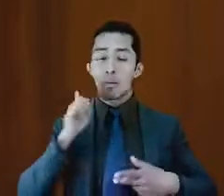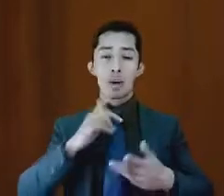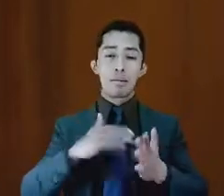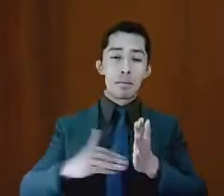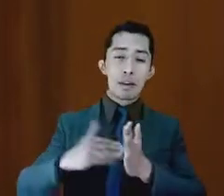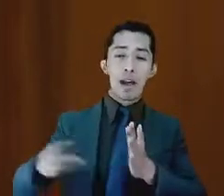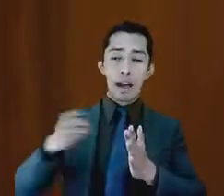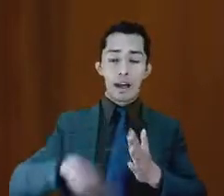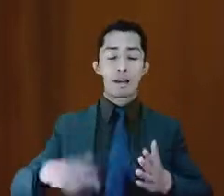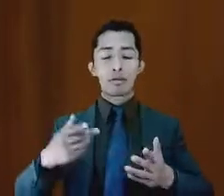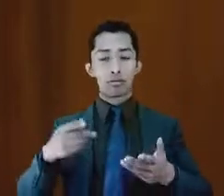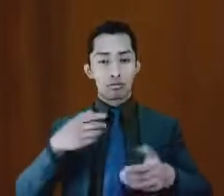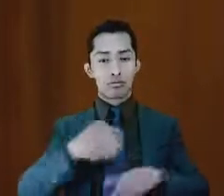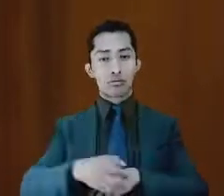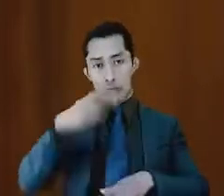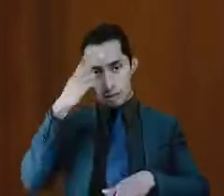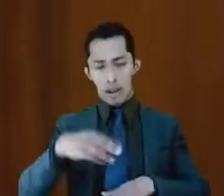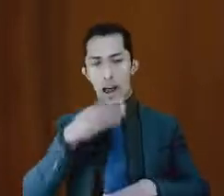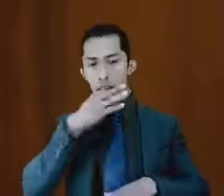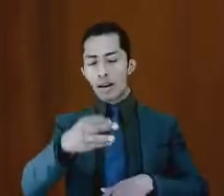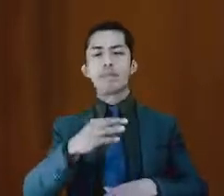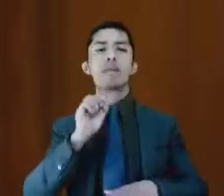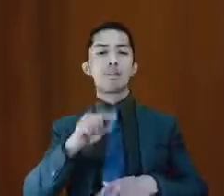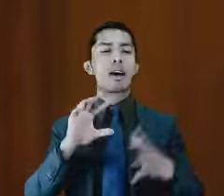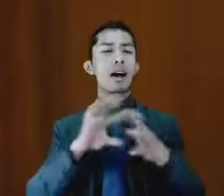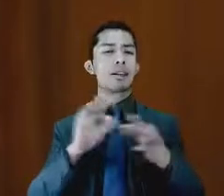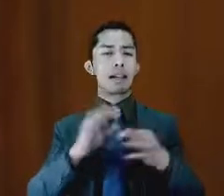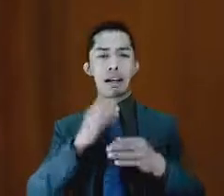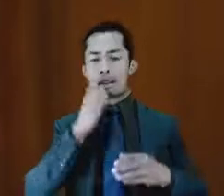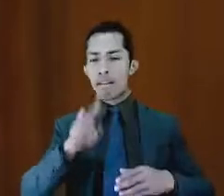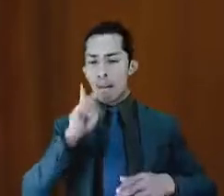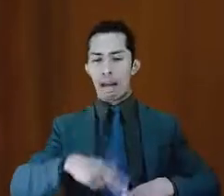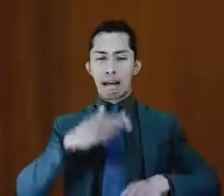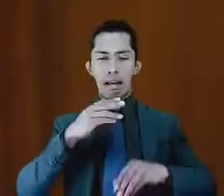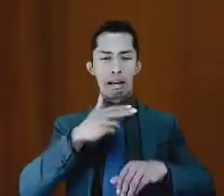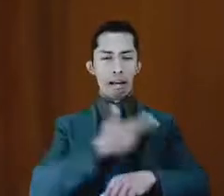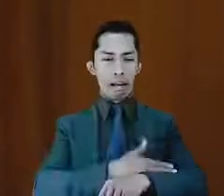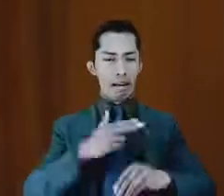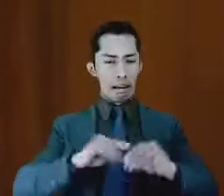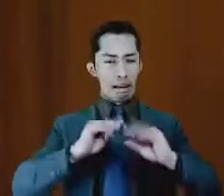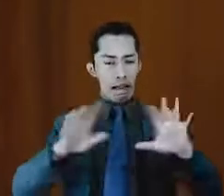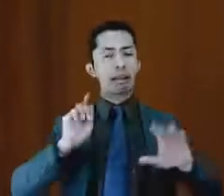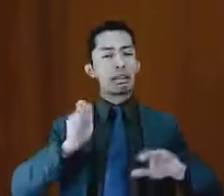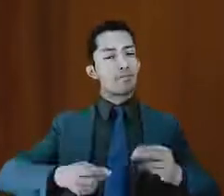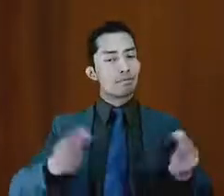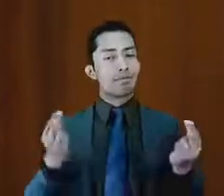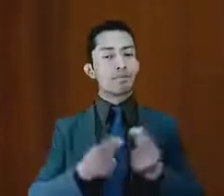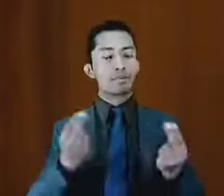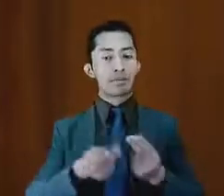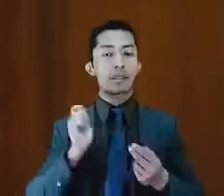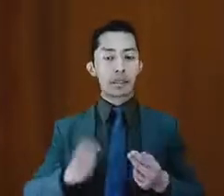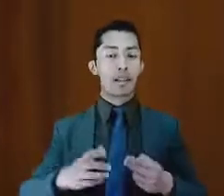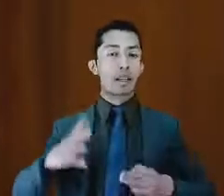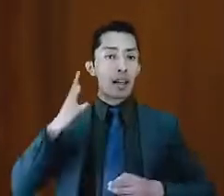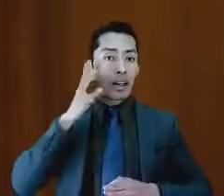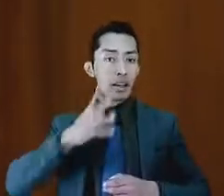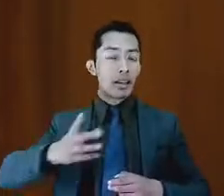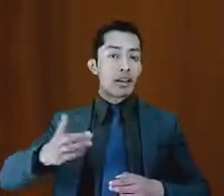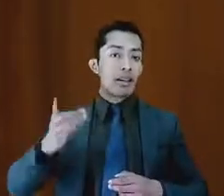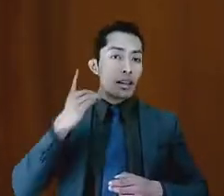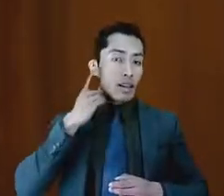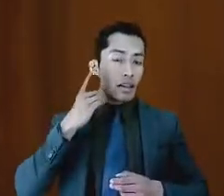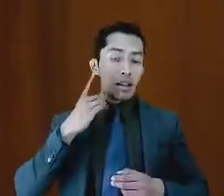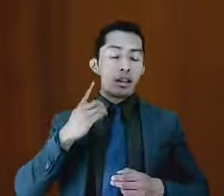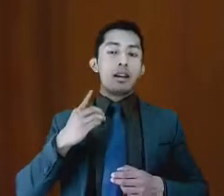mexiquenses. Vengo a expresar con claridad, contundencia, la necesidad de que la Cámara de Diputados del